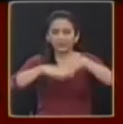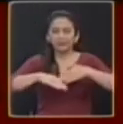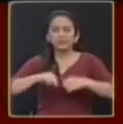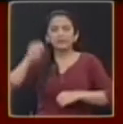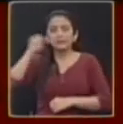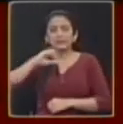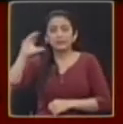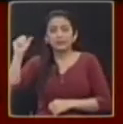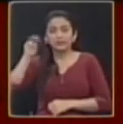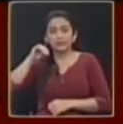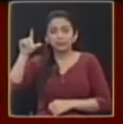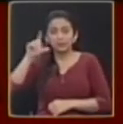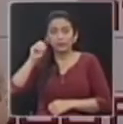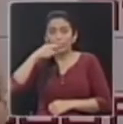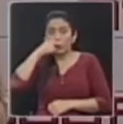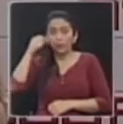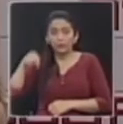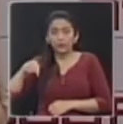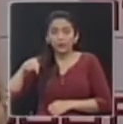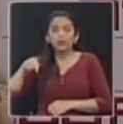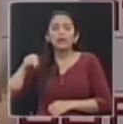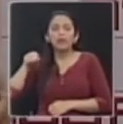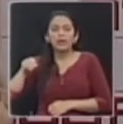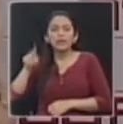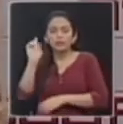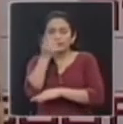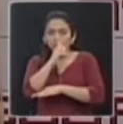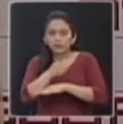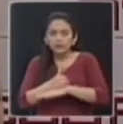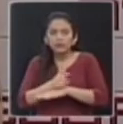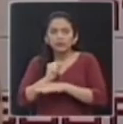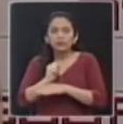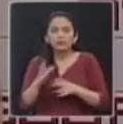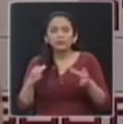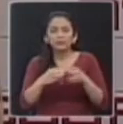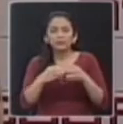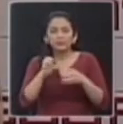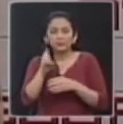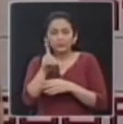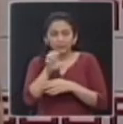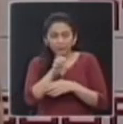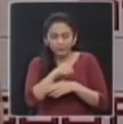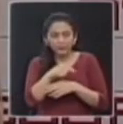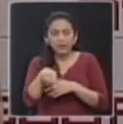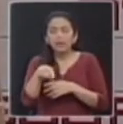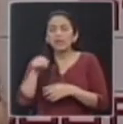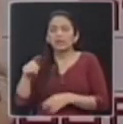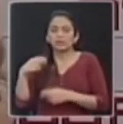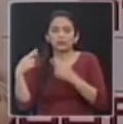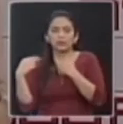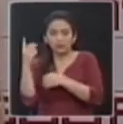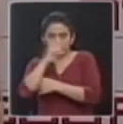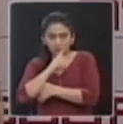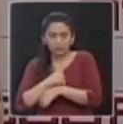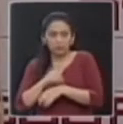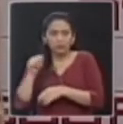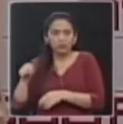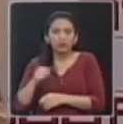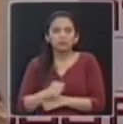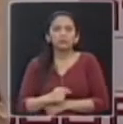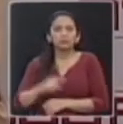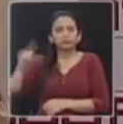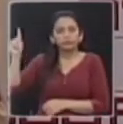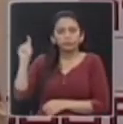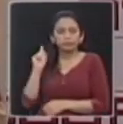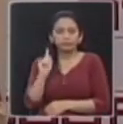Pinzón, quien es el director de Edes Business School y en este caso quien hace de